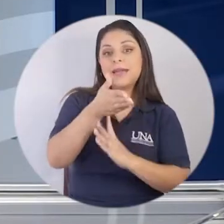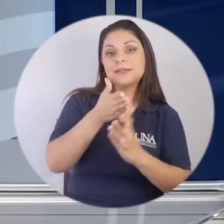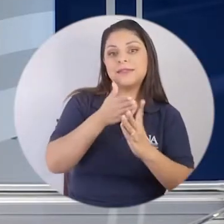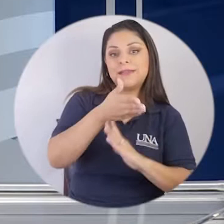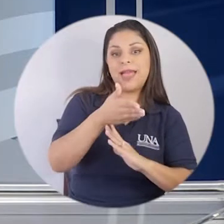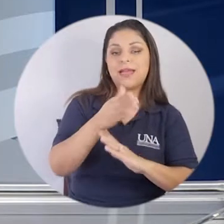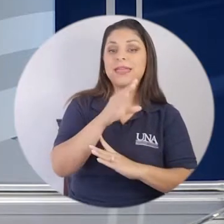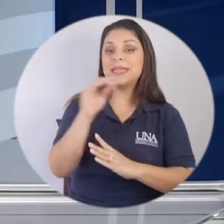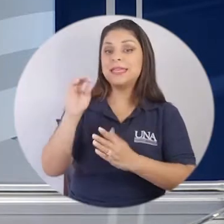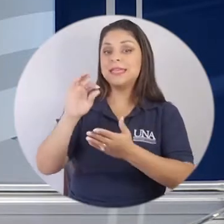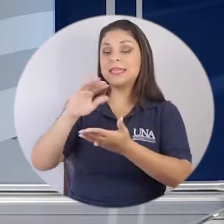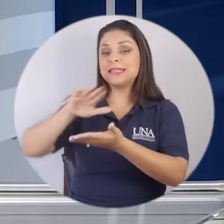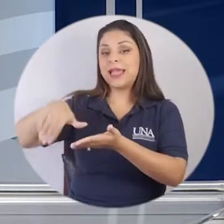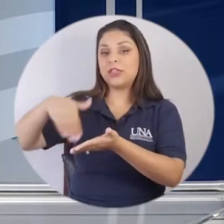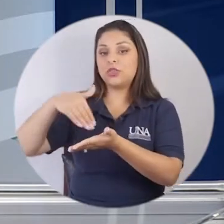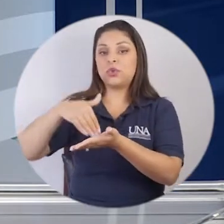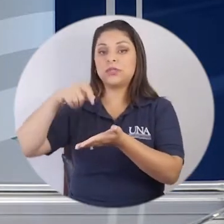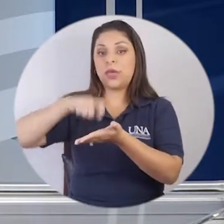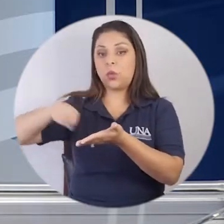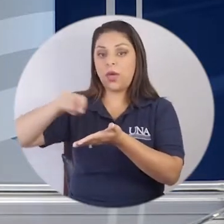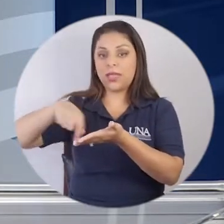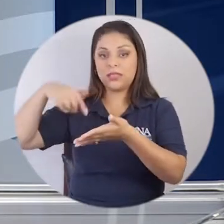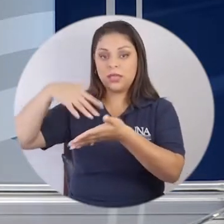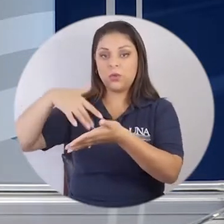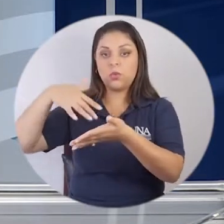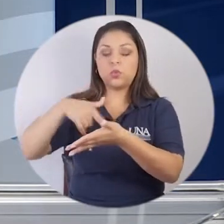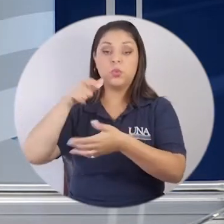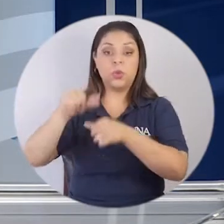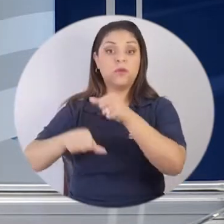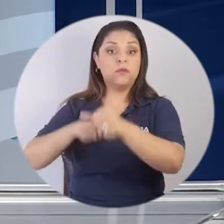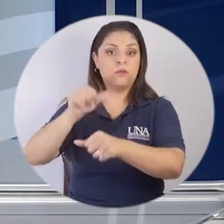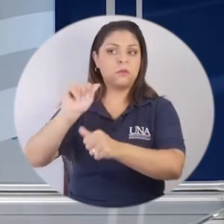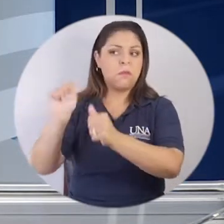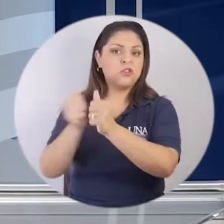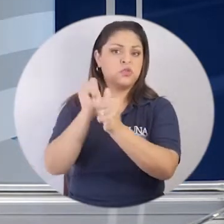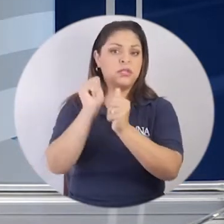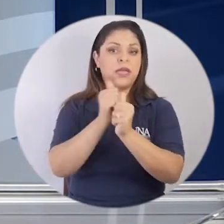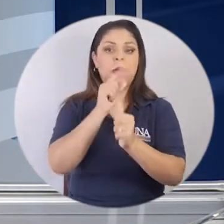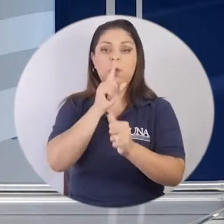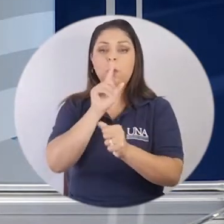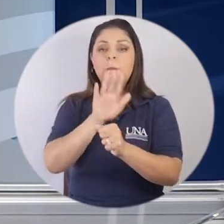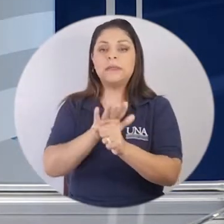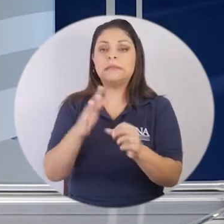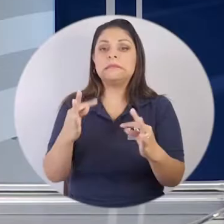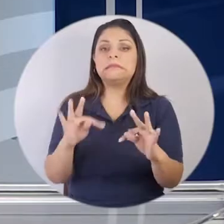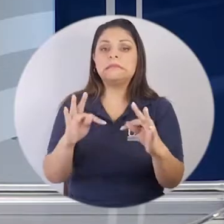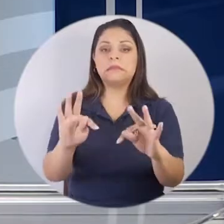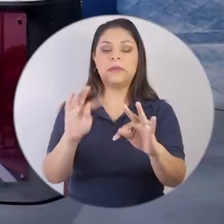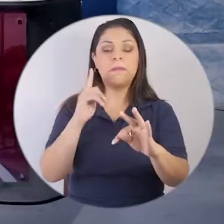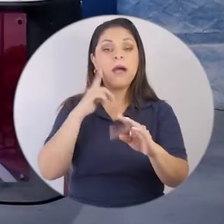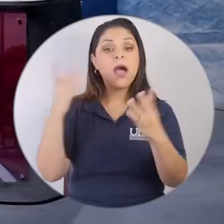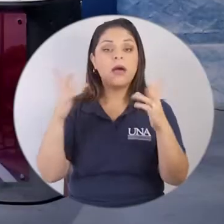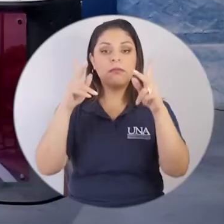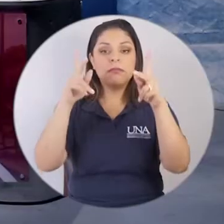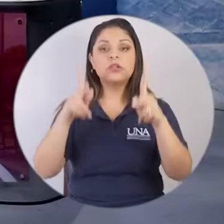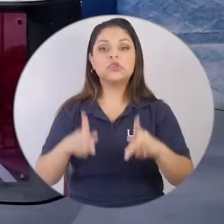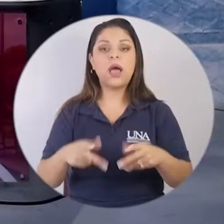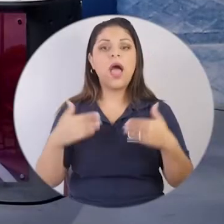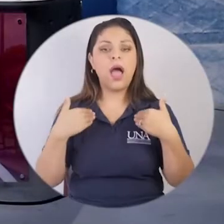y los centros educativos han hecho un gran esfuerzo en su mayoría, ¿verdad? Por tratar de cumplir con esto para que las personas